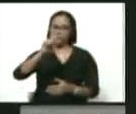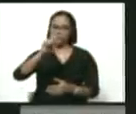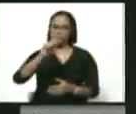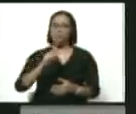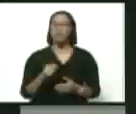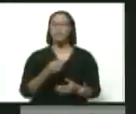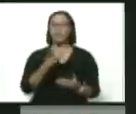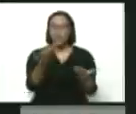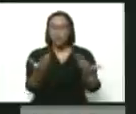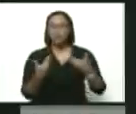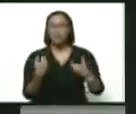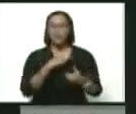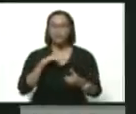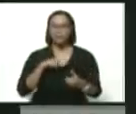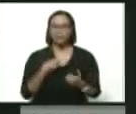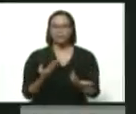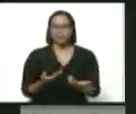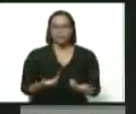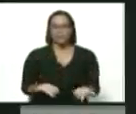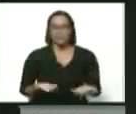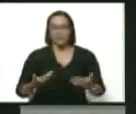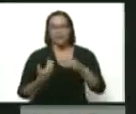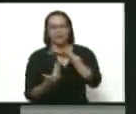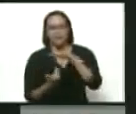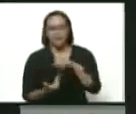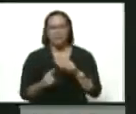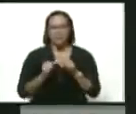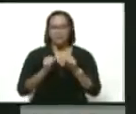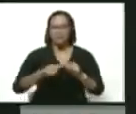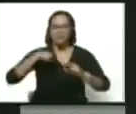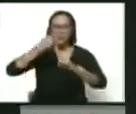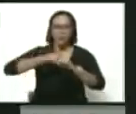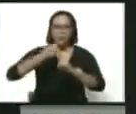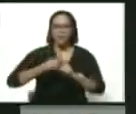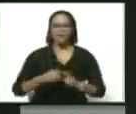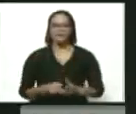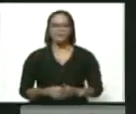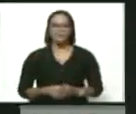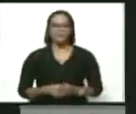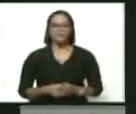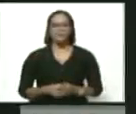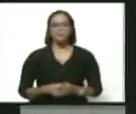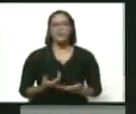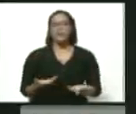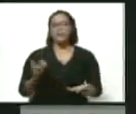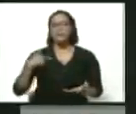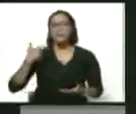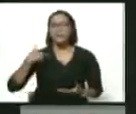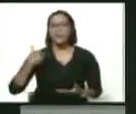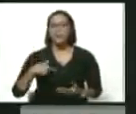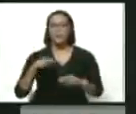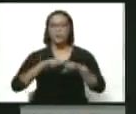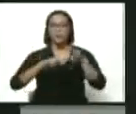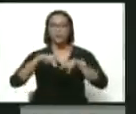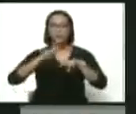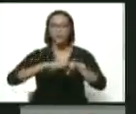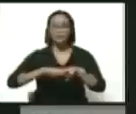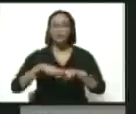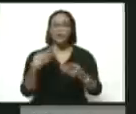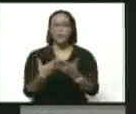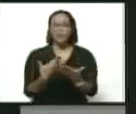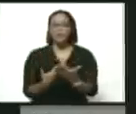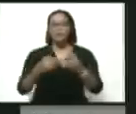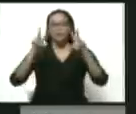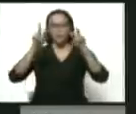nosotros la base para seguir en el combate, ¿no? Tenemos la estructura del partido y su revisión